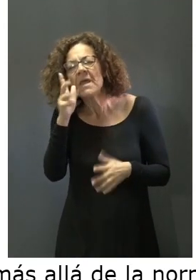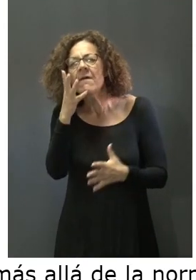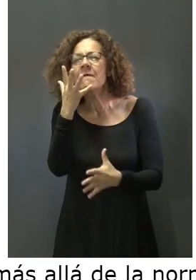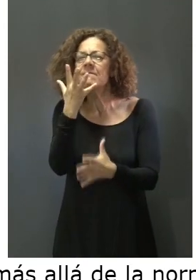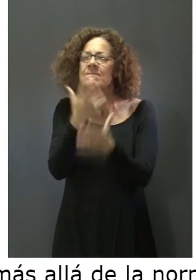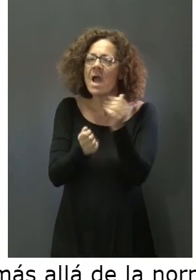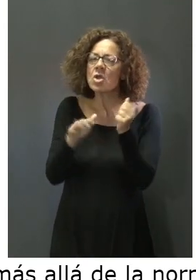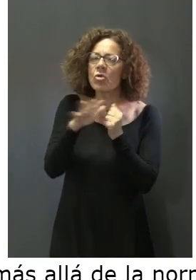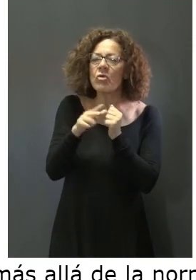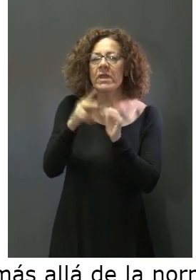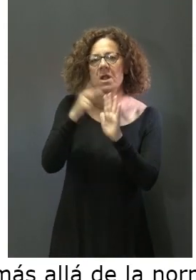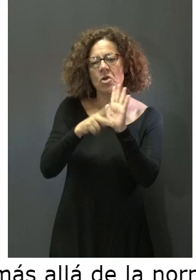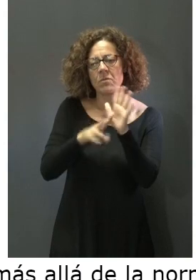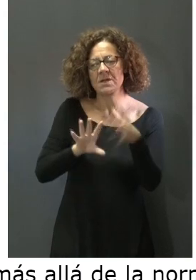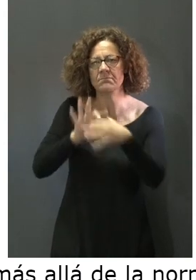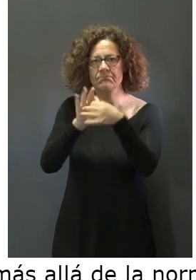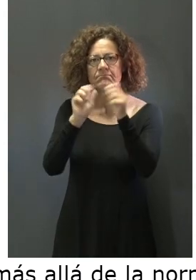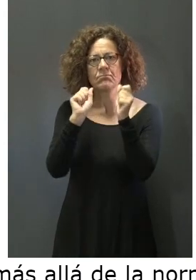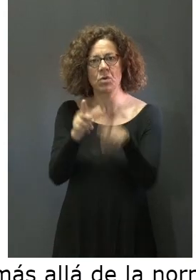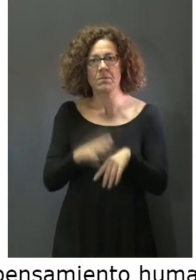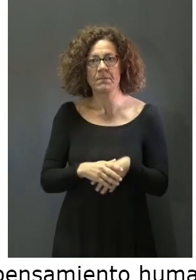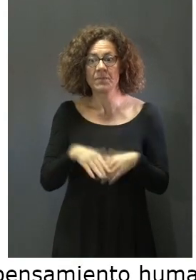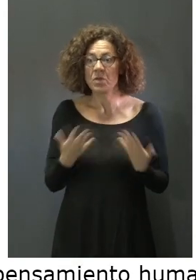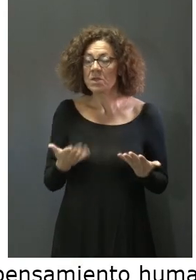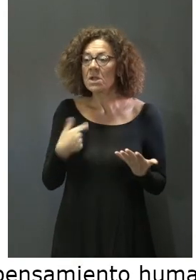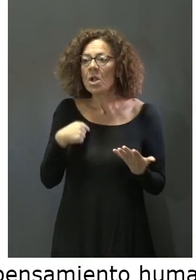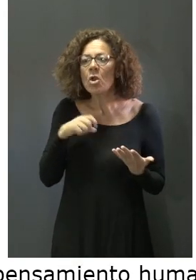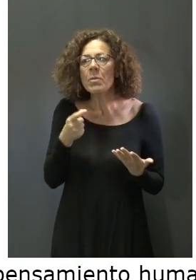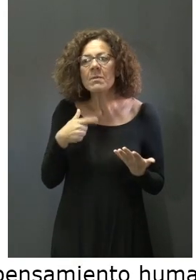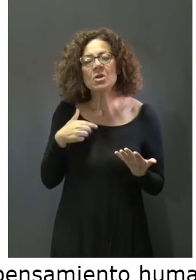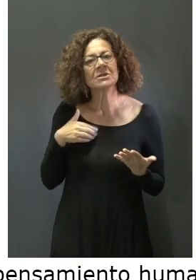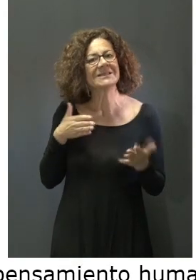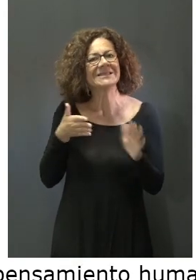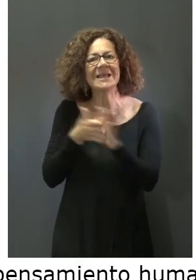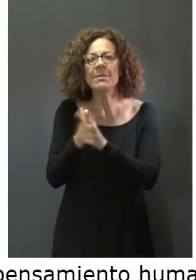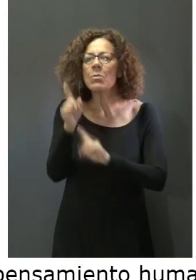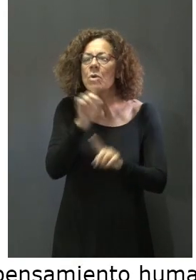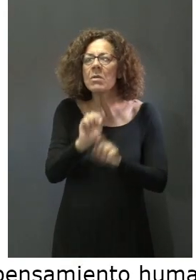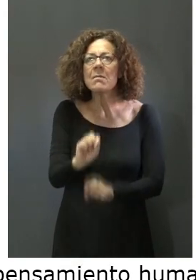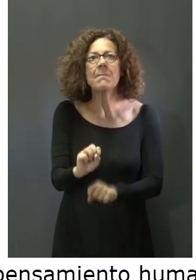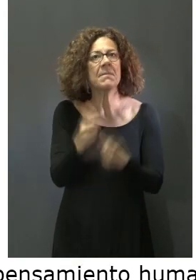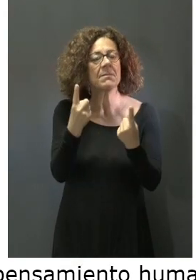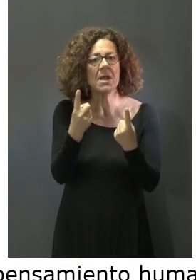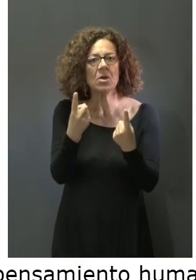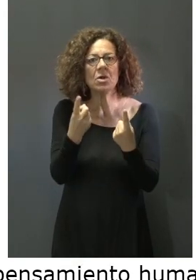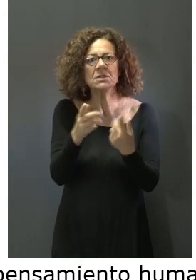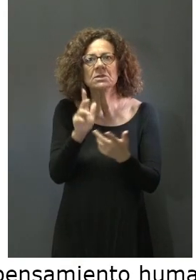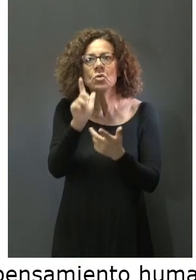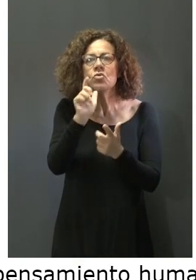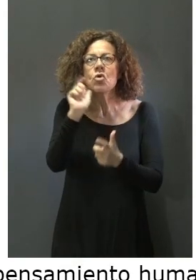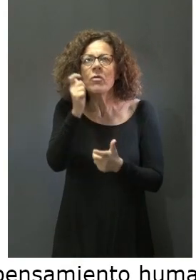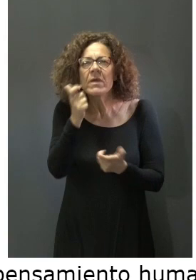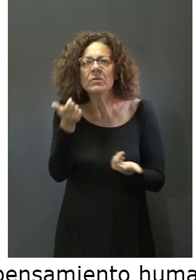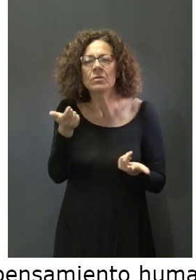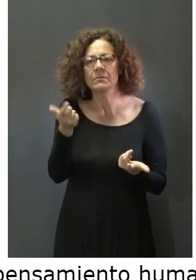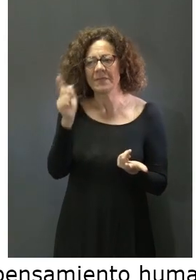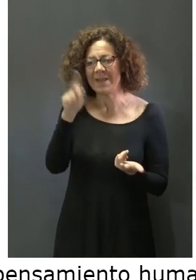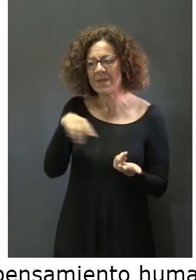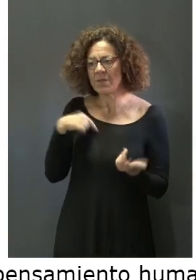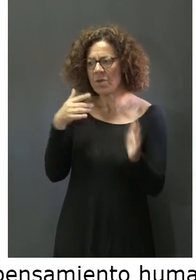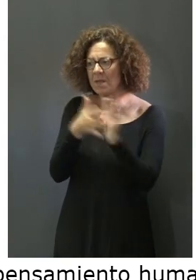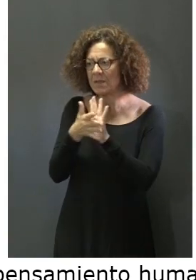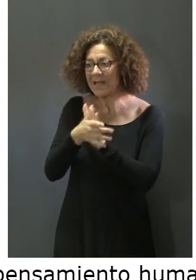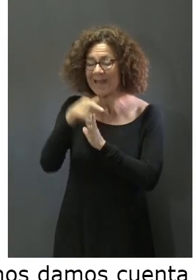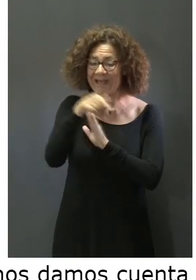hay que aplicar. Por lo tanto, lo primero que siempre me enfrento a esa concepción que es como, espérate, siéntate un momento que te voy a explicar por qué se